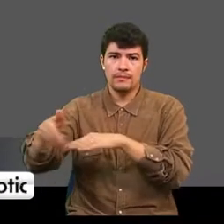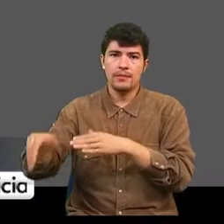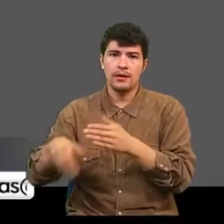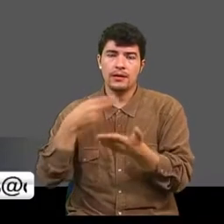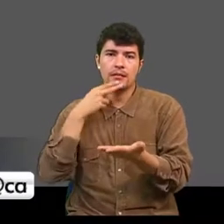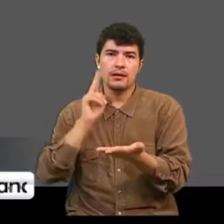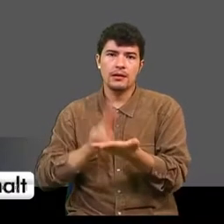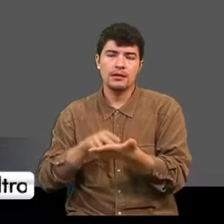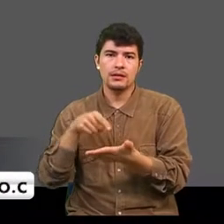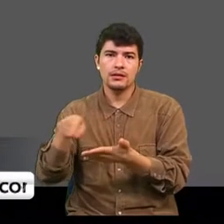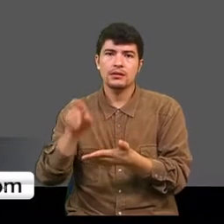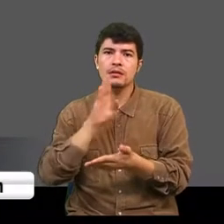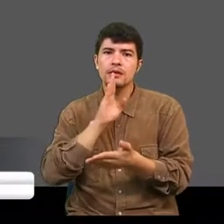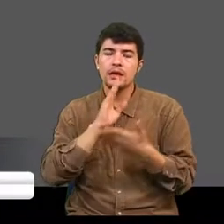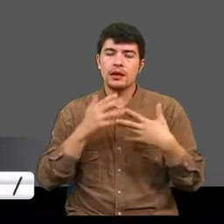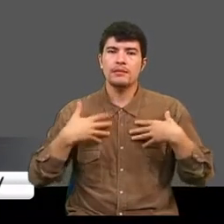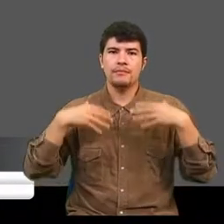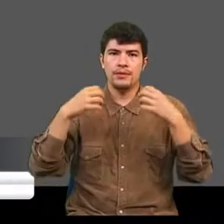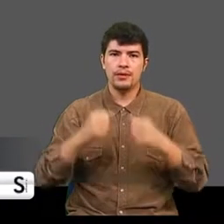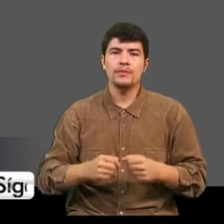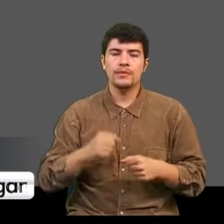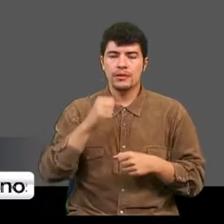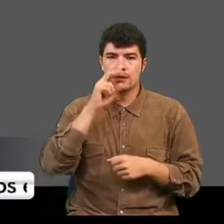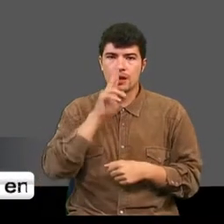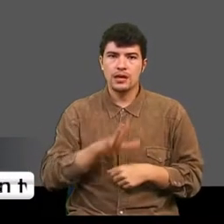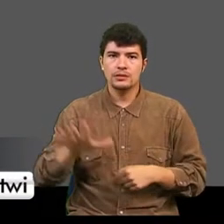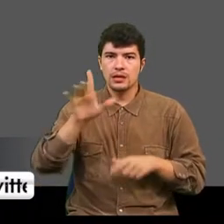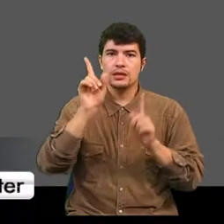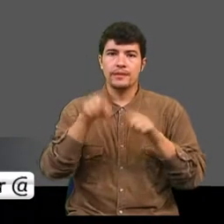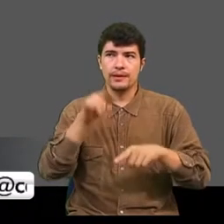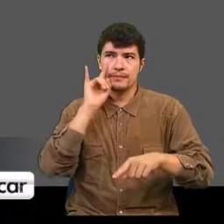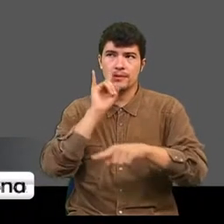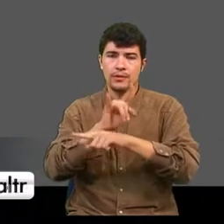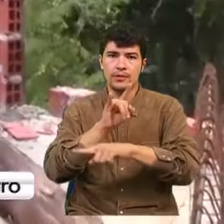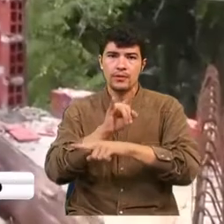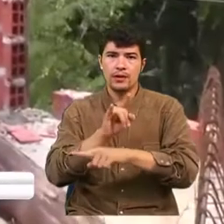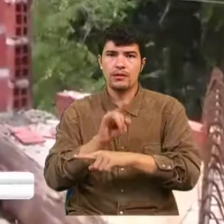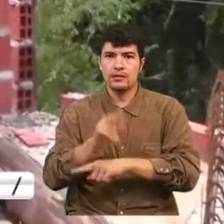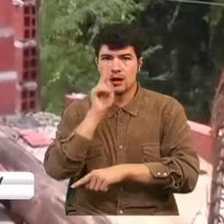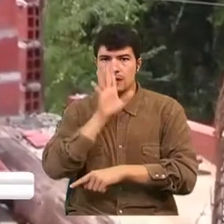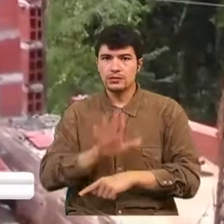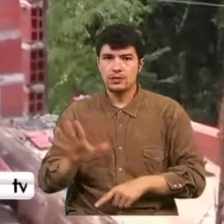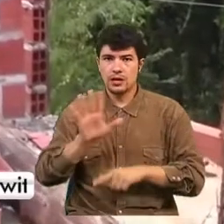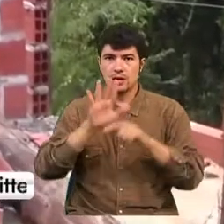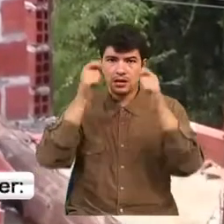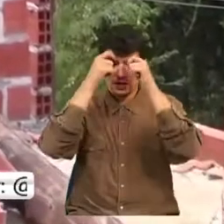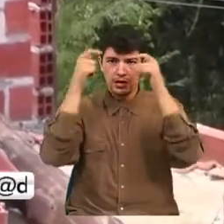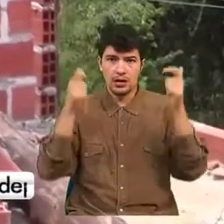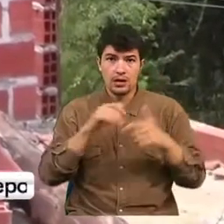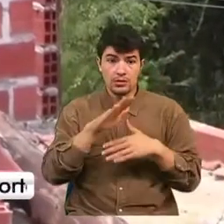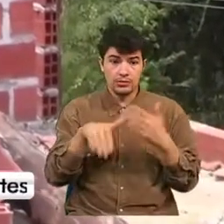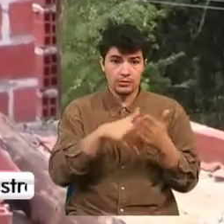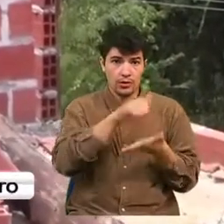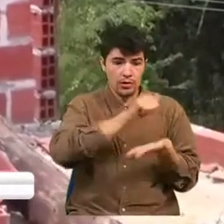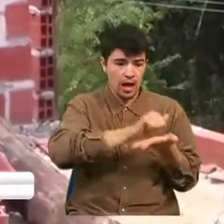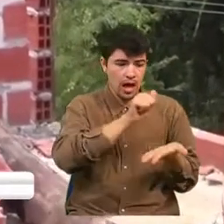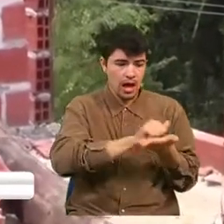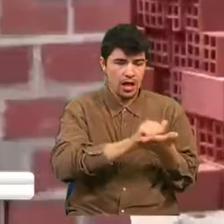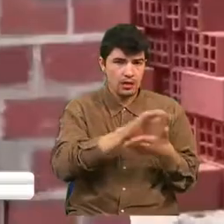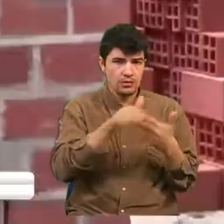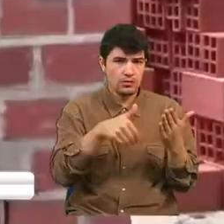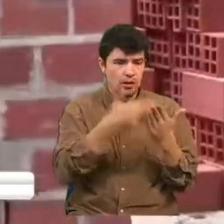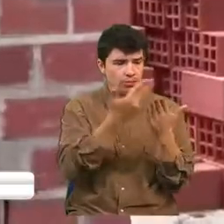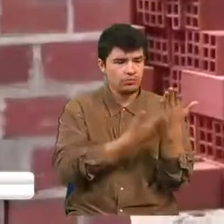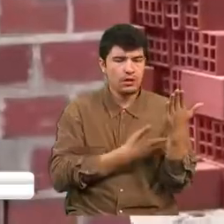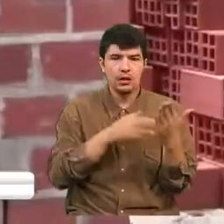mediante oficio por parte de Patrimonio Nacional y la Procuraduría General de la Nación. Teniendo las actas y todos los soportes, vamos a hacer entrega a